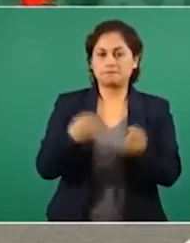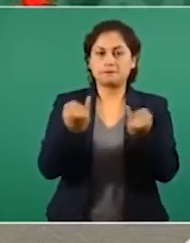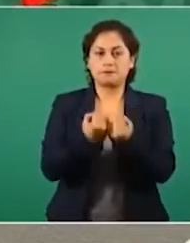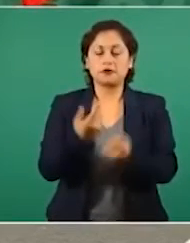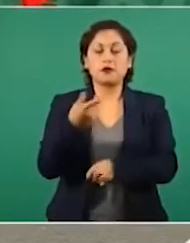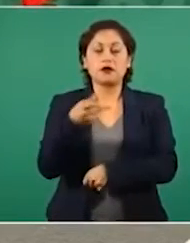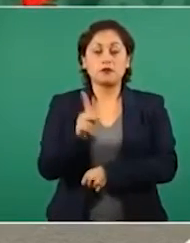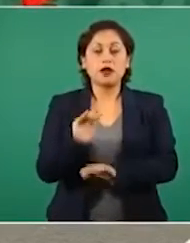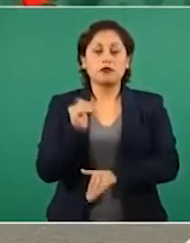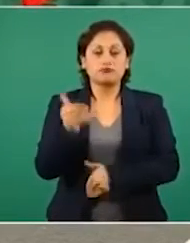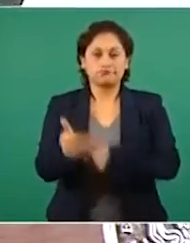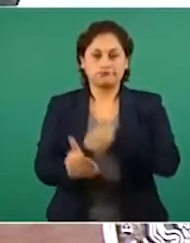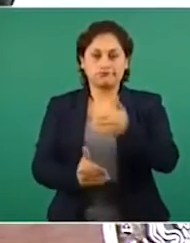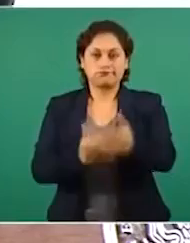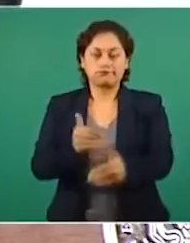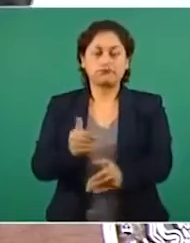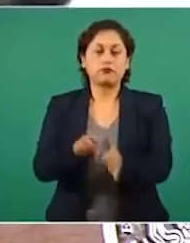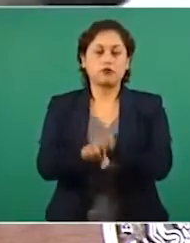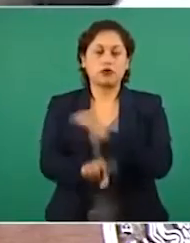en un bimestre,